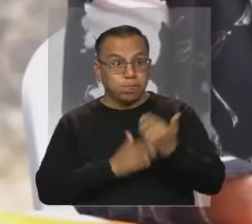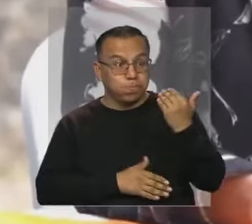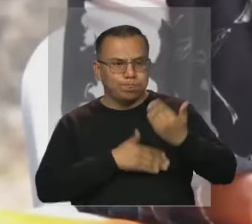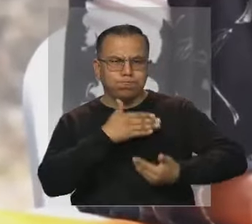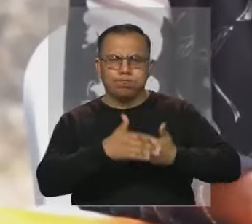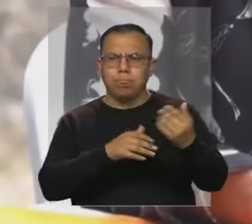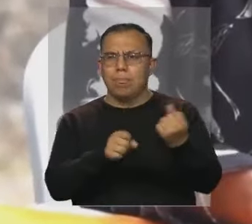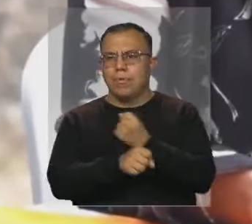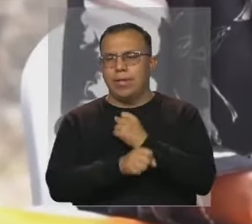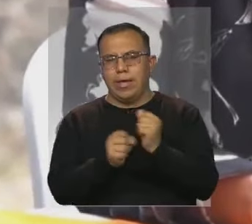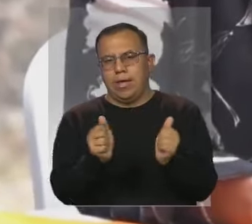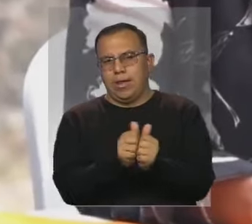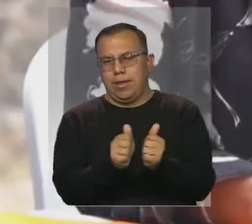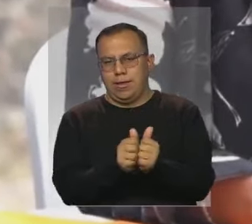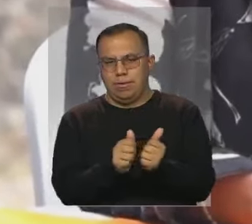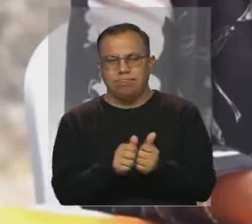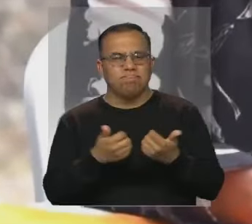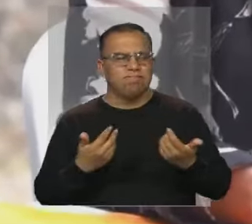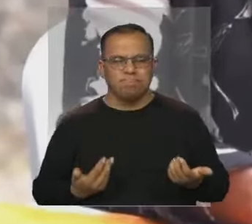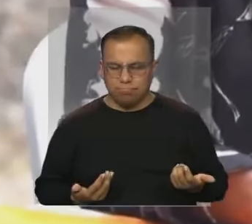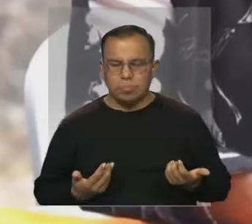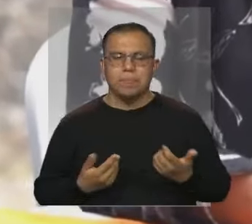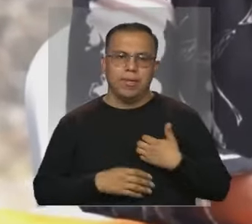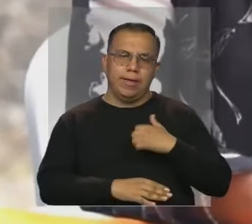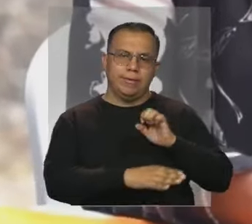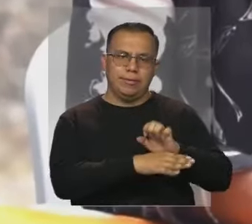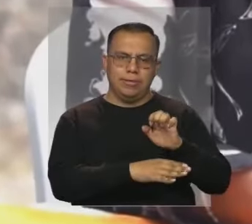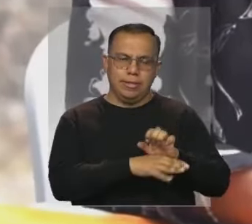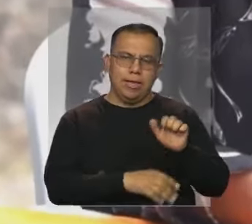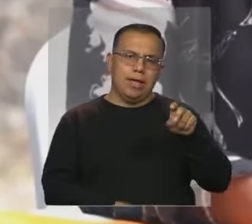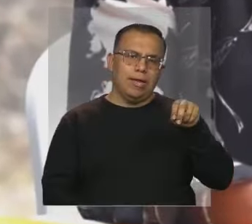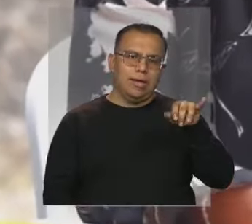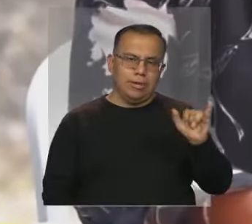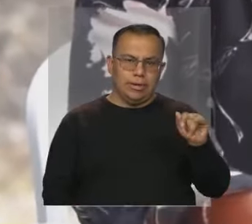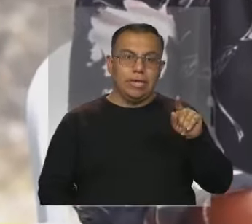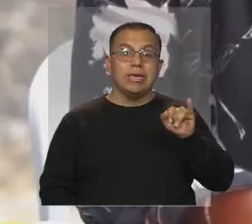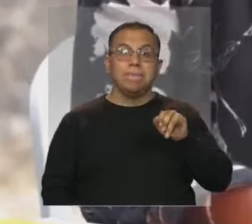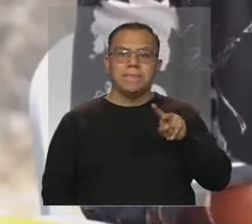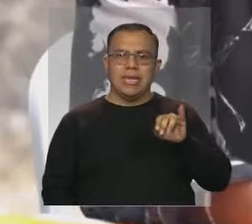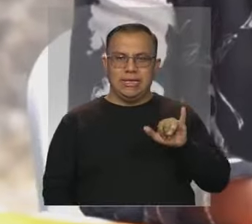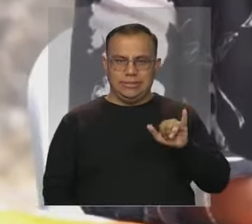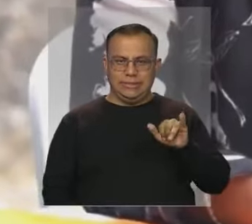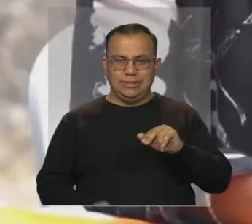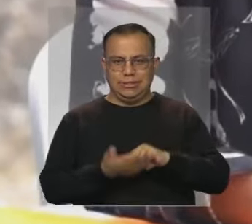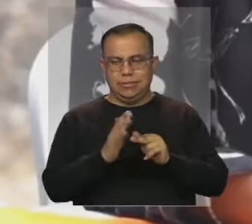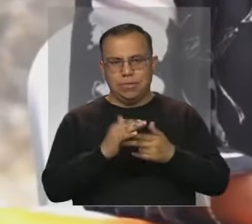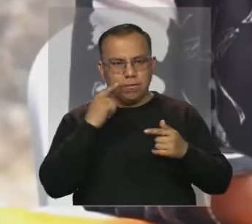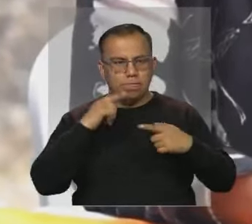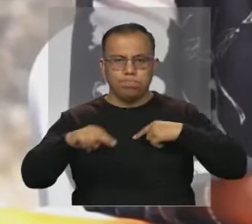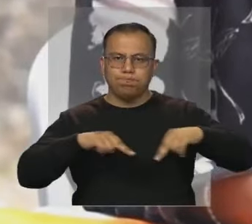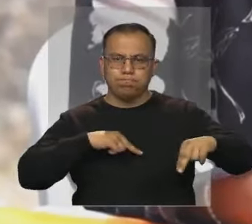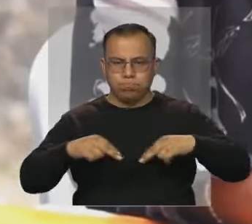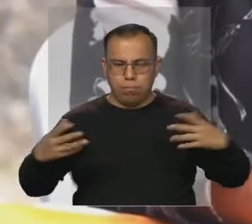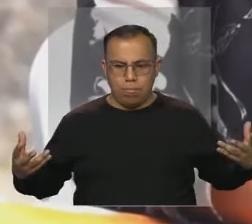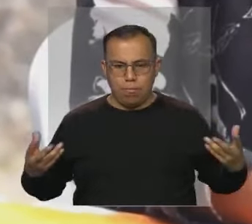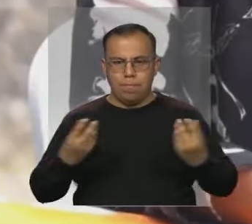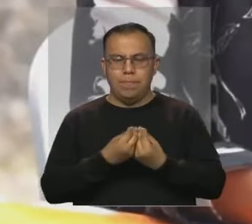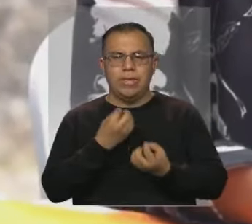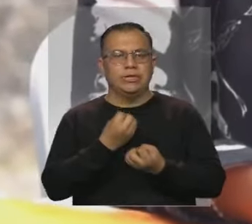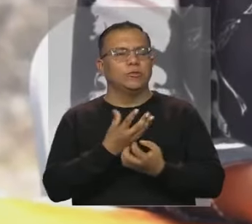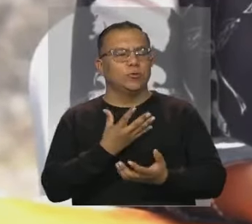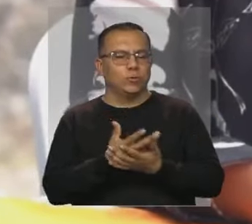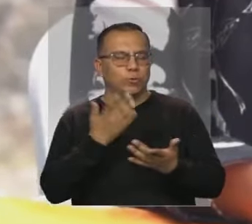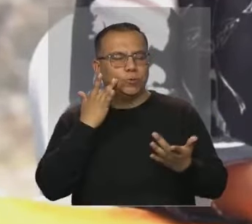Obviamente con el acompañamiento de entidades como Ani e invías invías administra la infraestructura que no está en